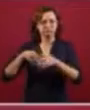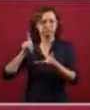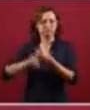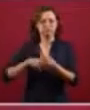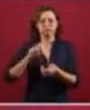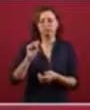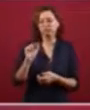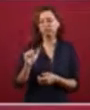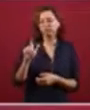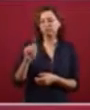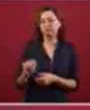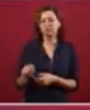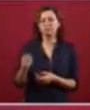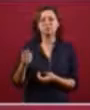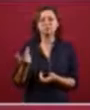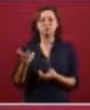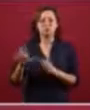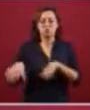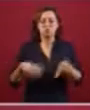sistema para